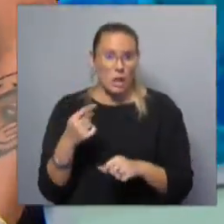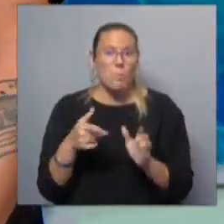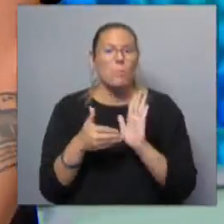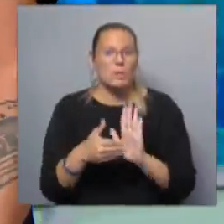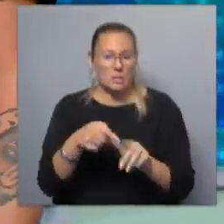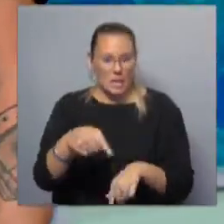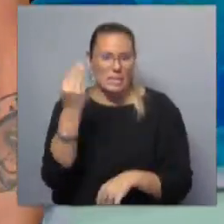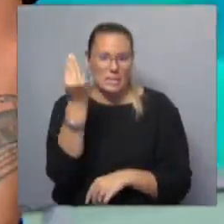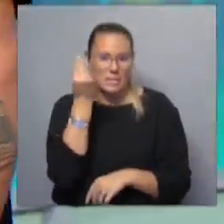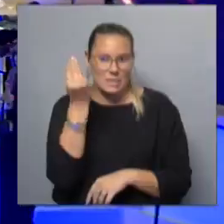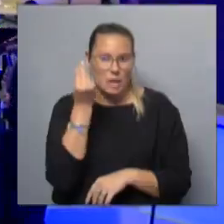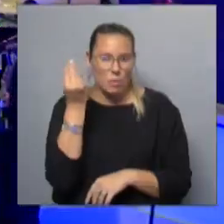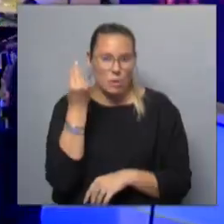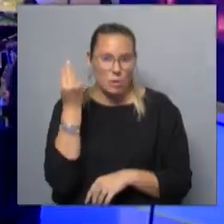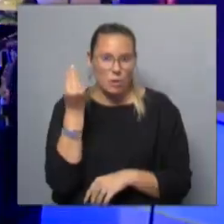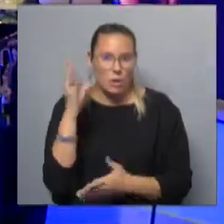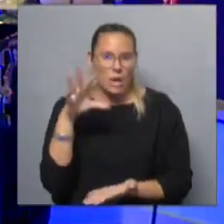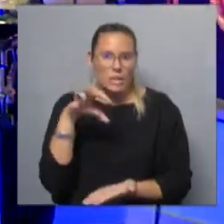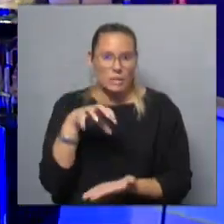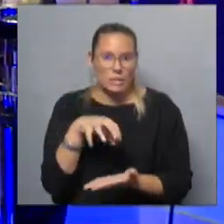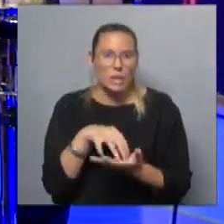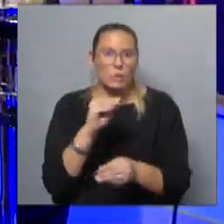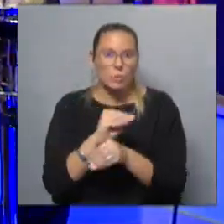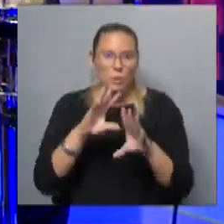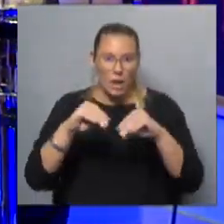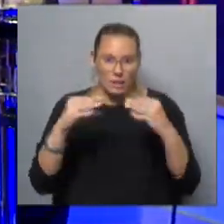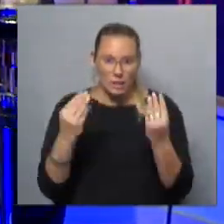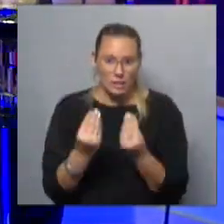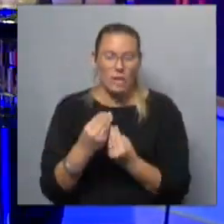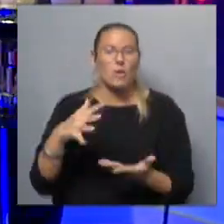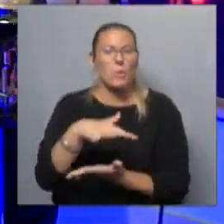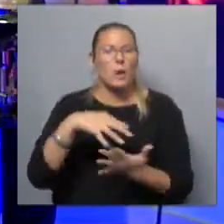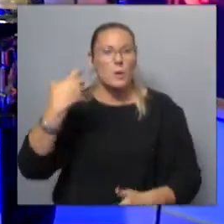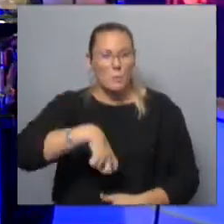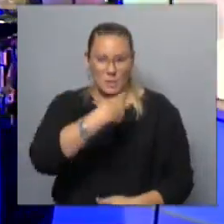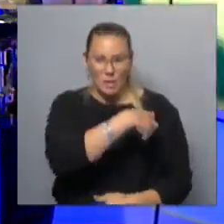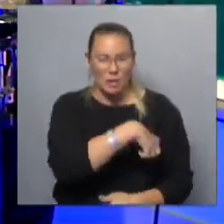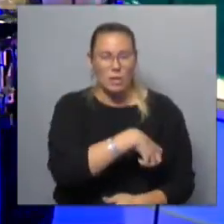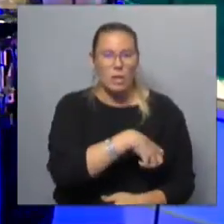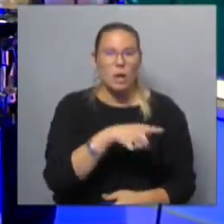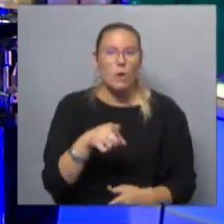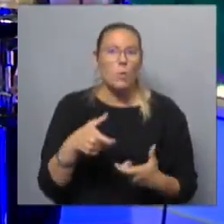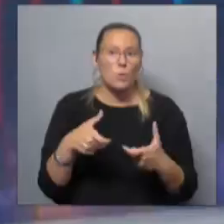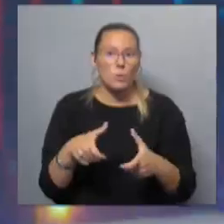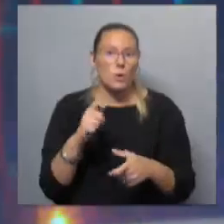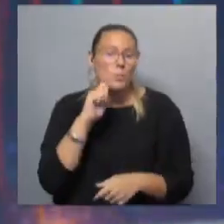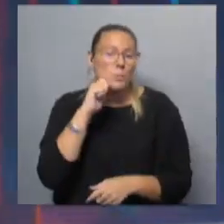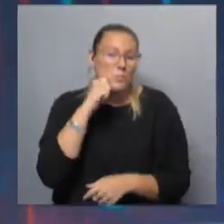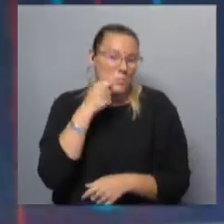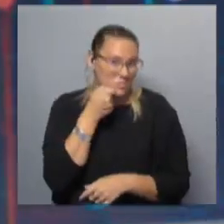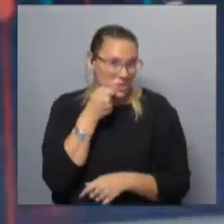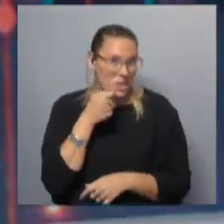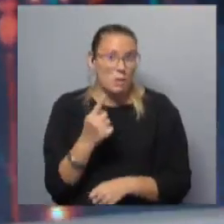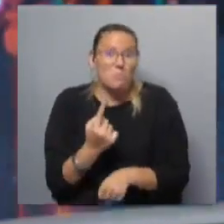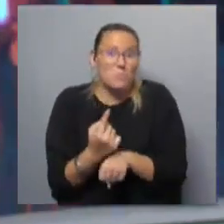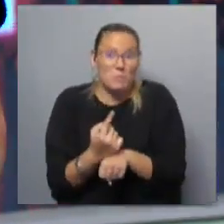presentar este sábado en el Centro Cultural Artesano, ahí en Peñarol. Un disco muy lindo, bueno, ese es